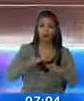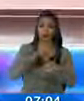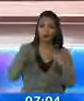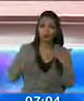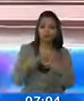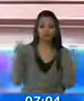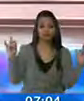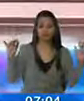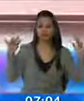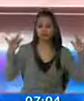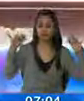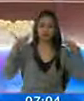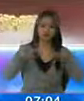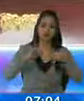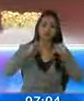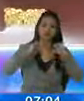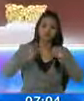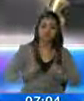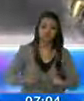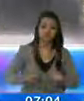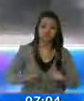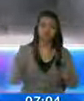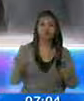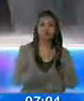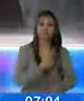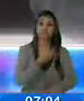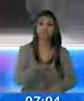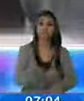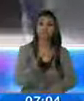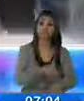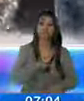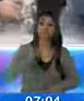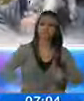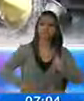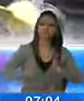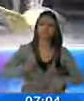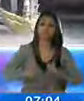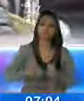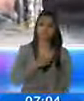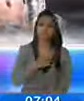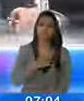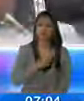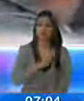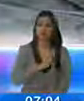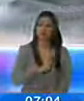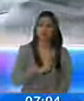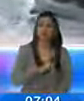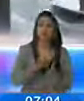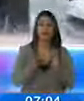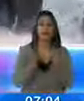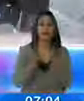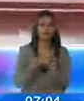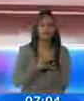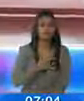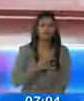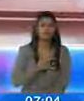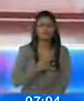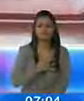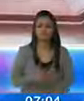colectiva, acompañada de los compases musicales que hacen que duela más el alma ante la partida de los suyos.